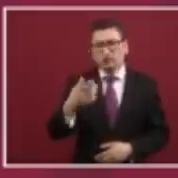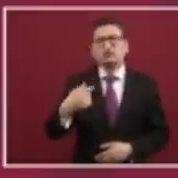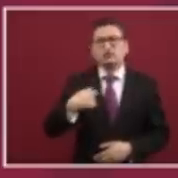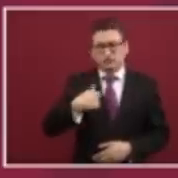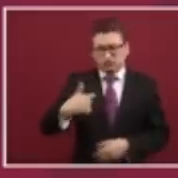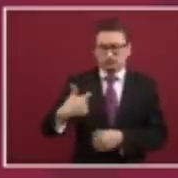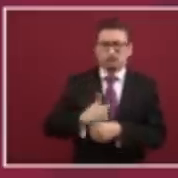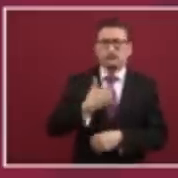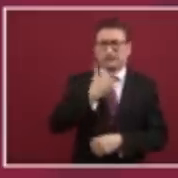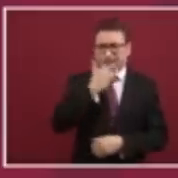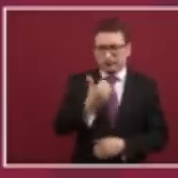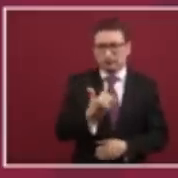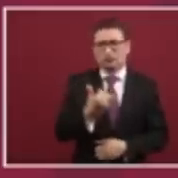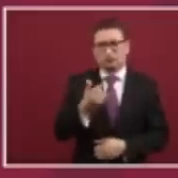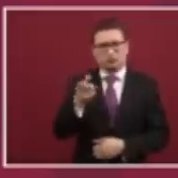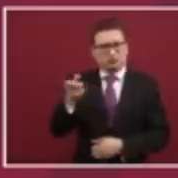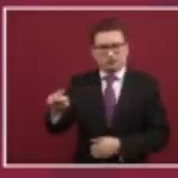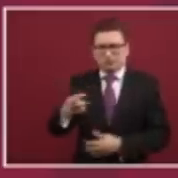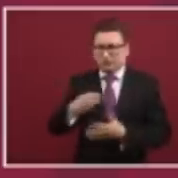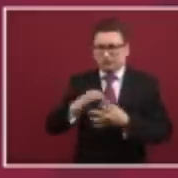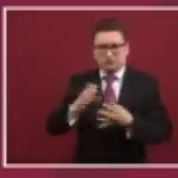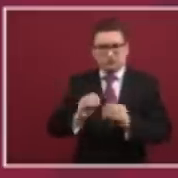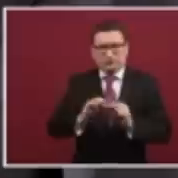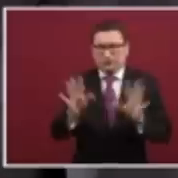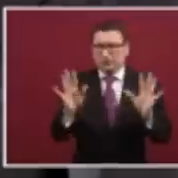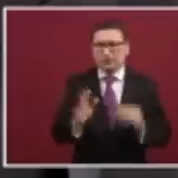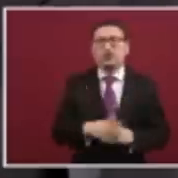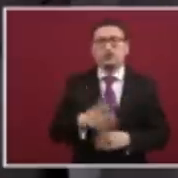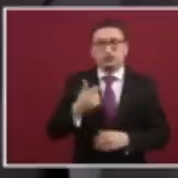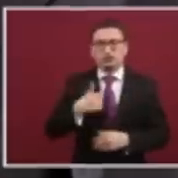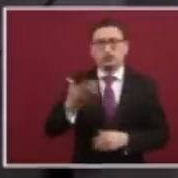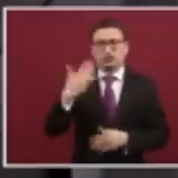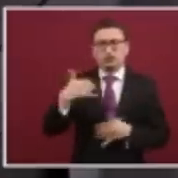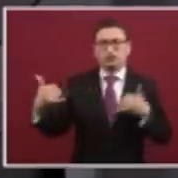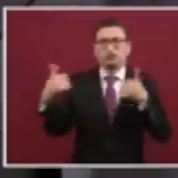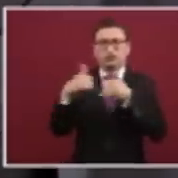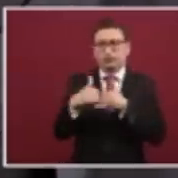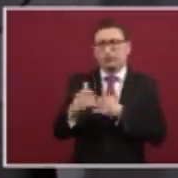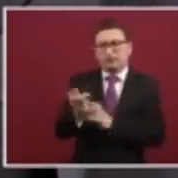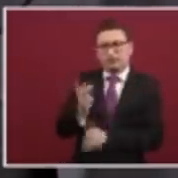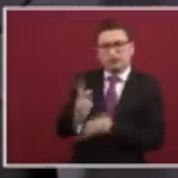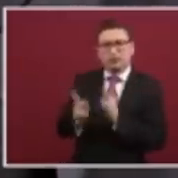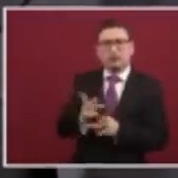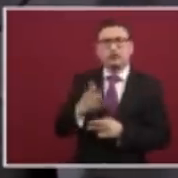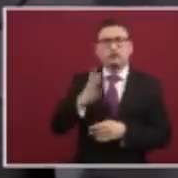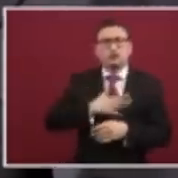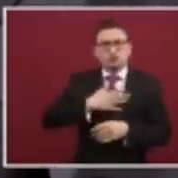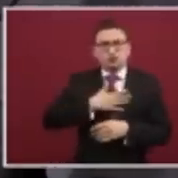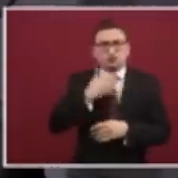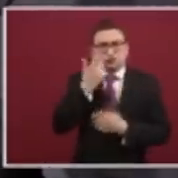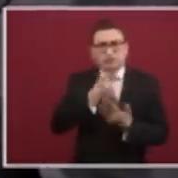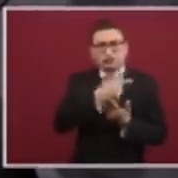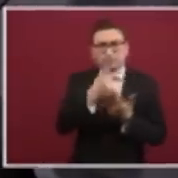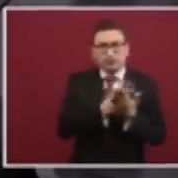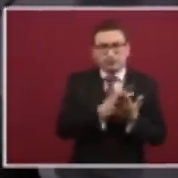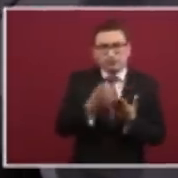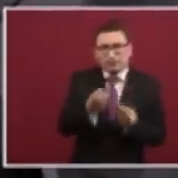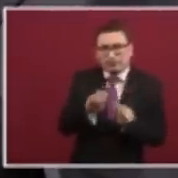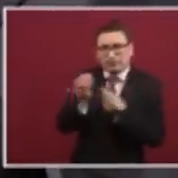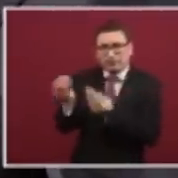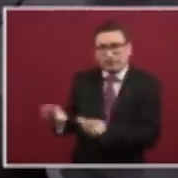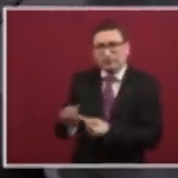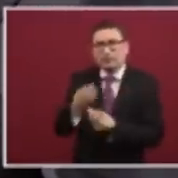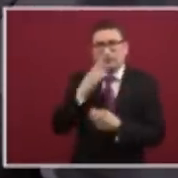el principio. Si les digo que le hablé por teléfono para un plan